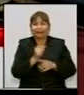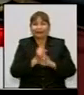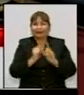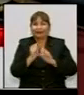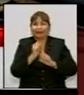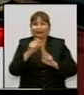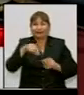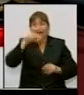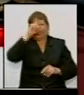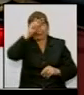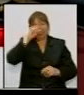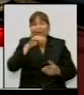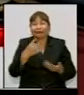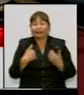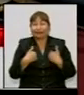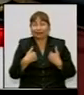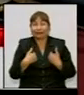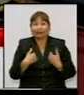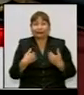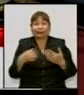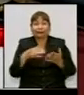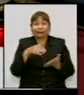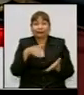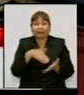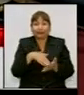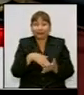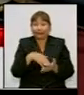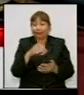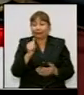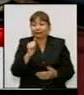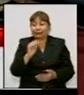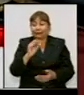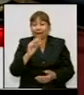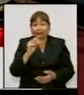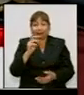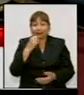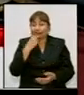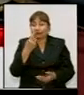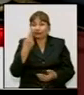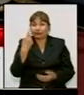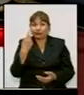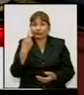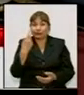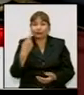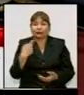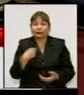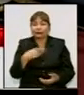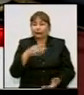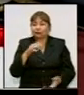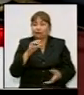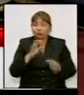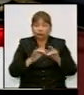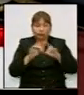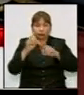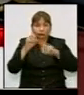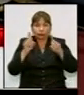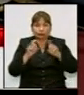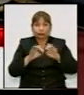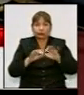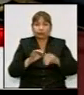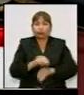este caso, nosotros tenemos un centro de datos y tenemos una sala de monitoreo SOC, por favor, la